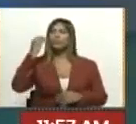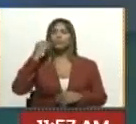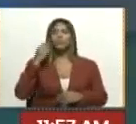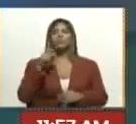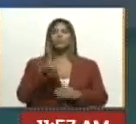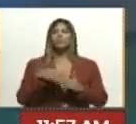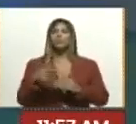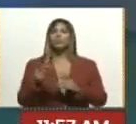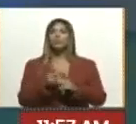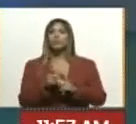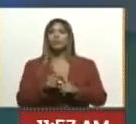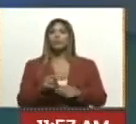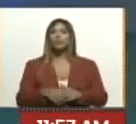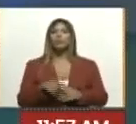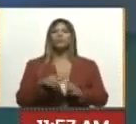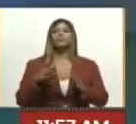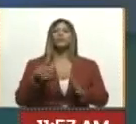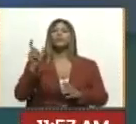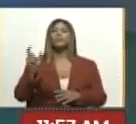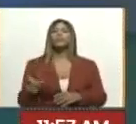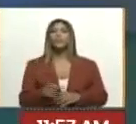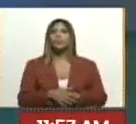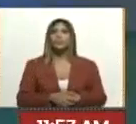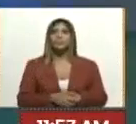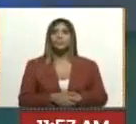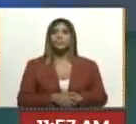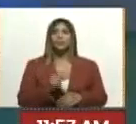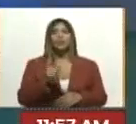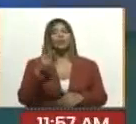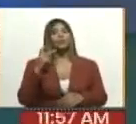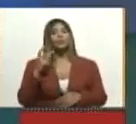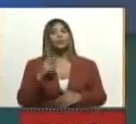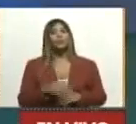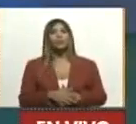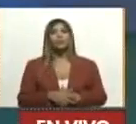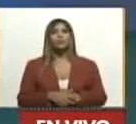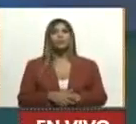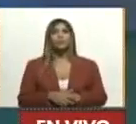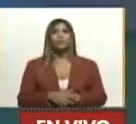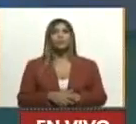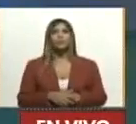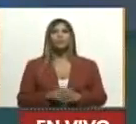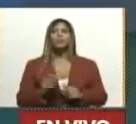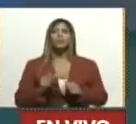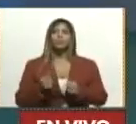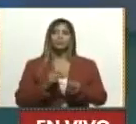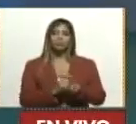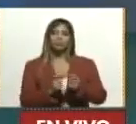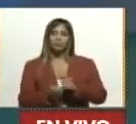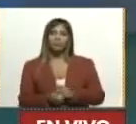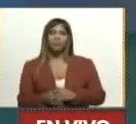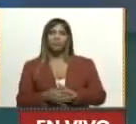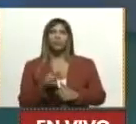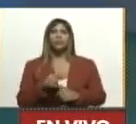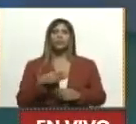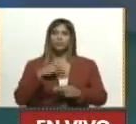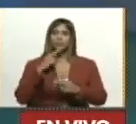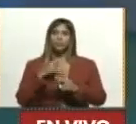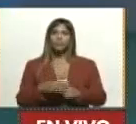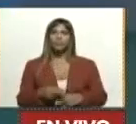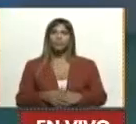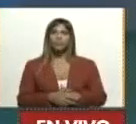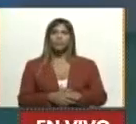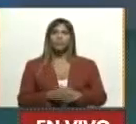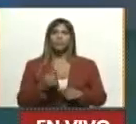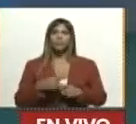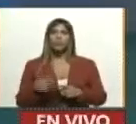detrás de esas palabras hay un gran ser humano, hay que escucharlo y enseguida se trasluce esa generosidad.